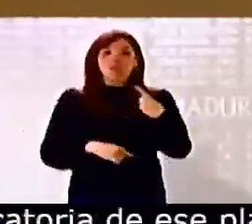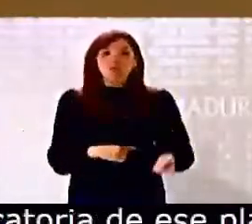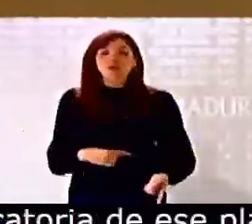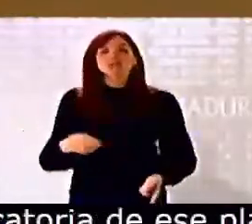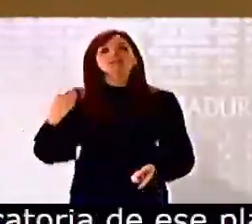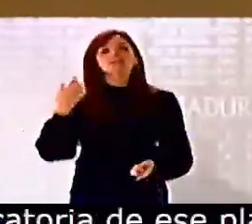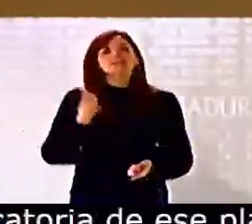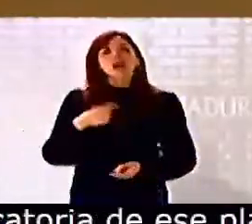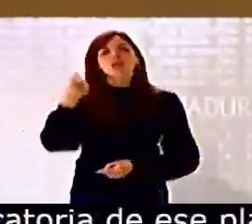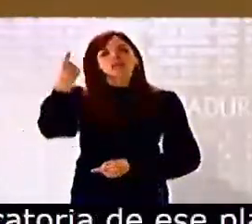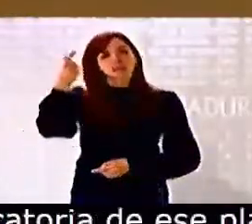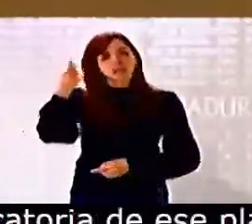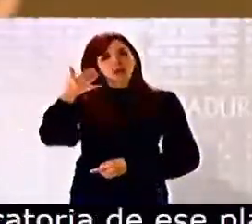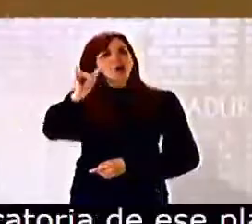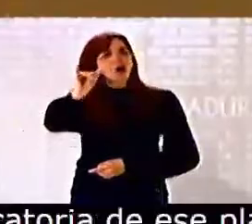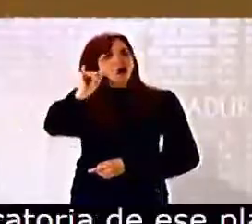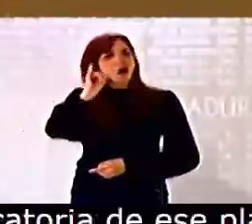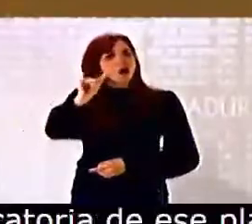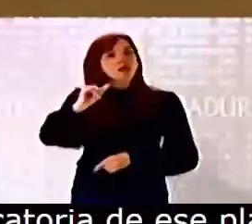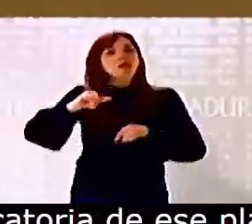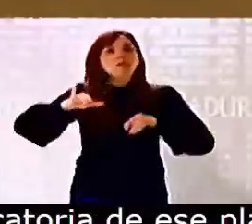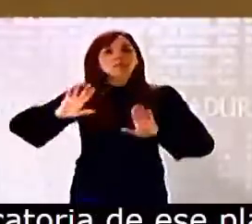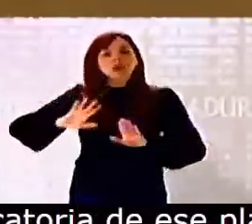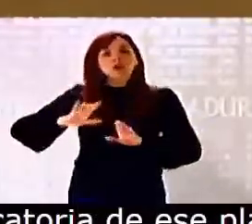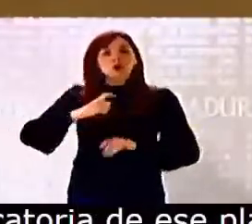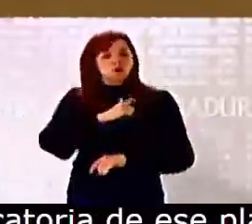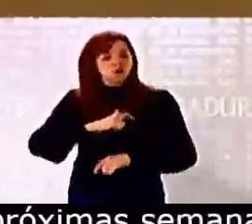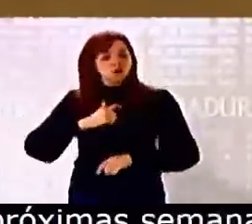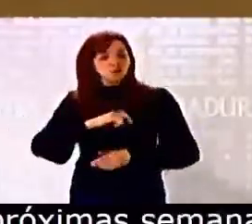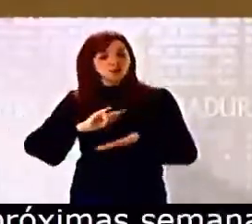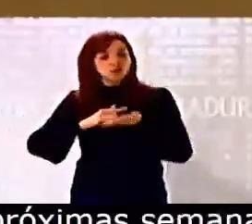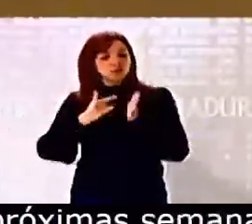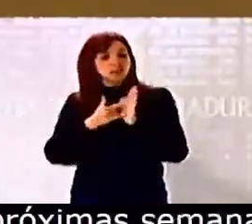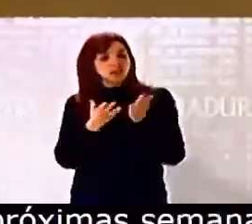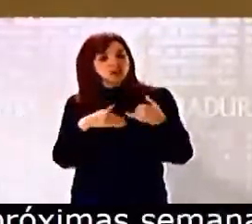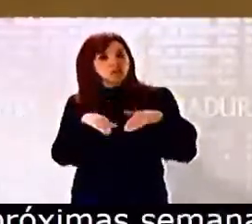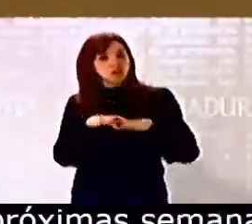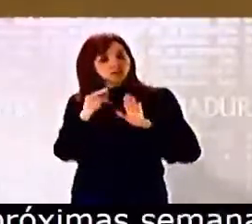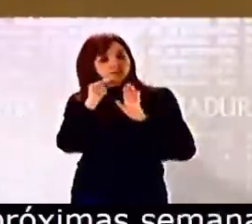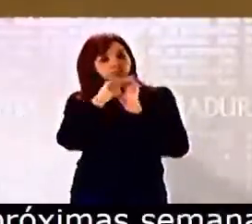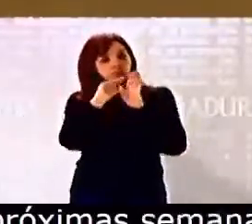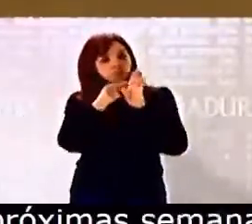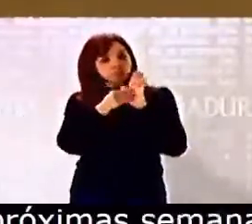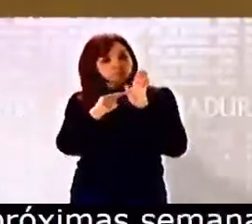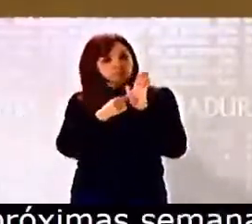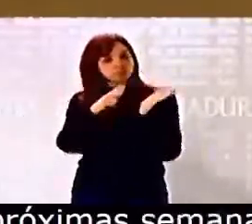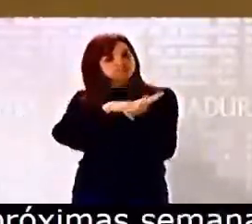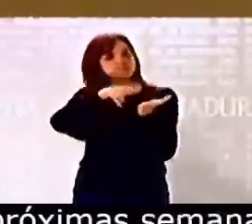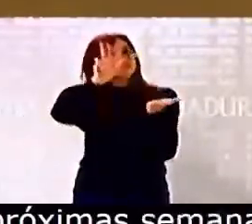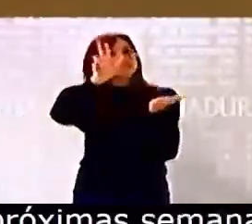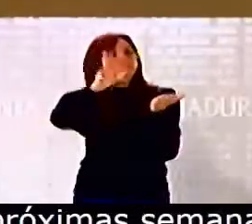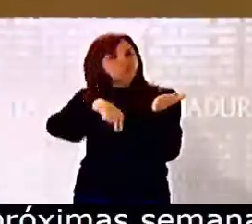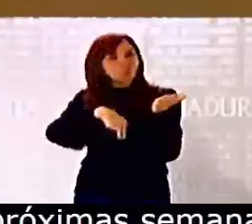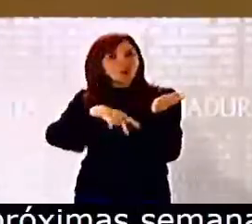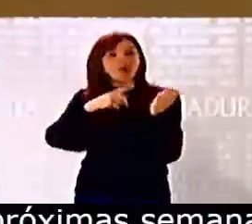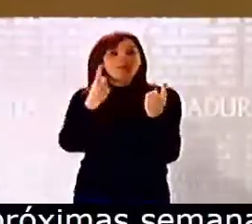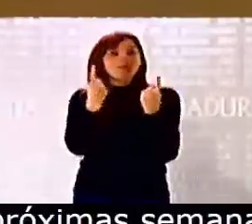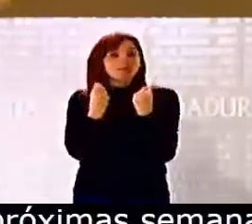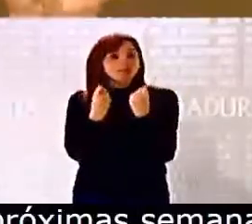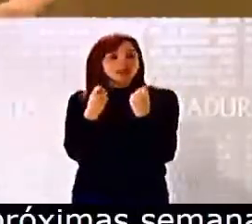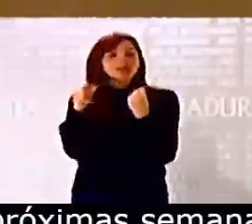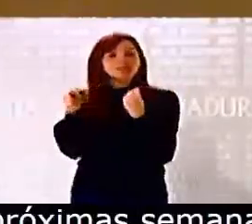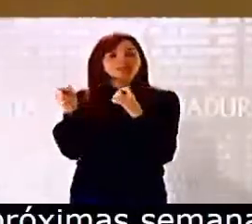unos ítems aprobados en Comisión Técnica de Igualdad necesita el formalismo de ser aprobado por la Conferencia Sectorial de